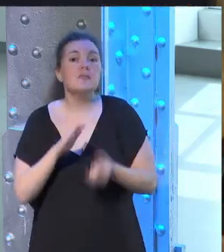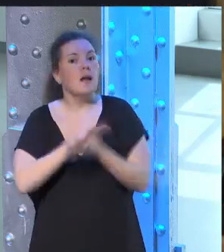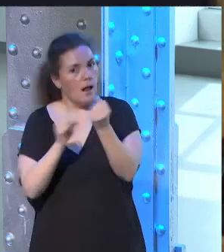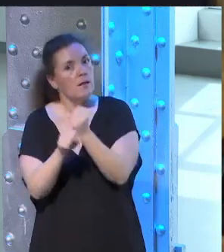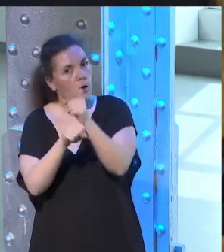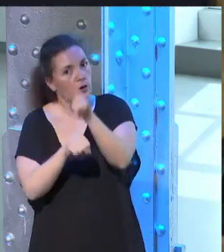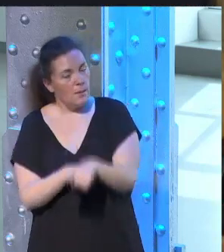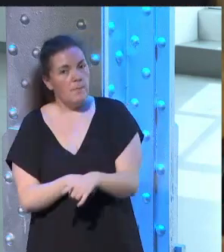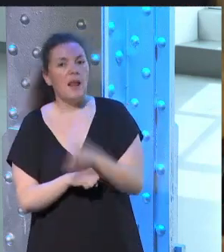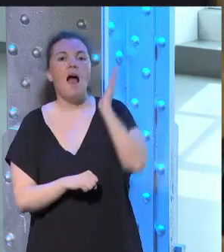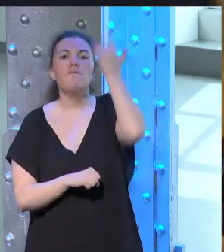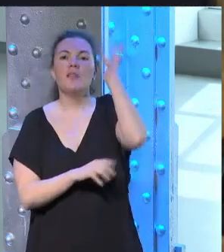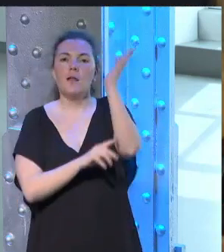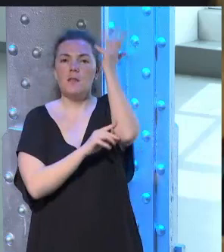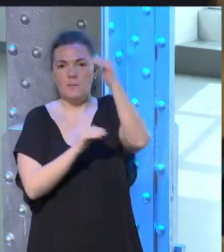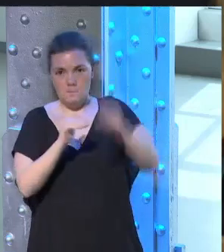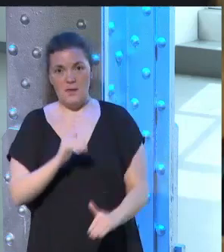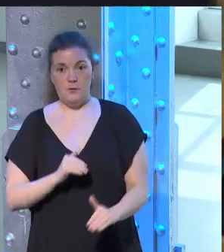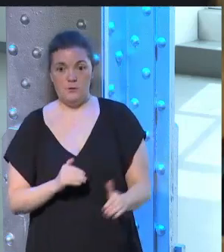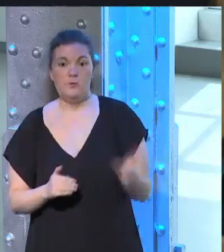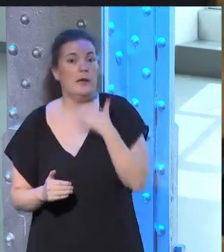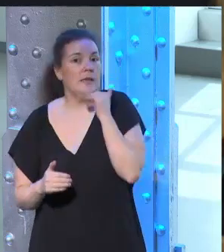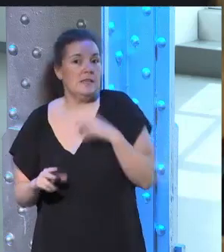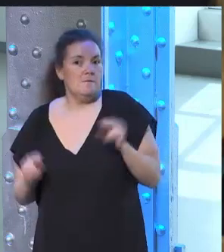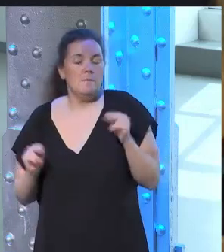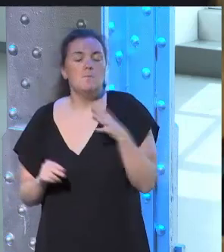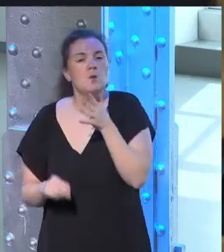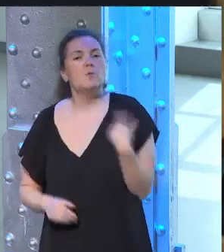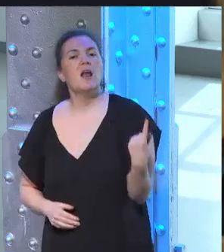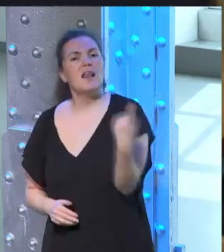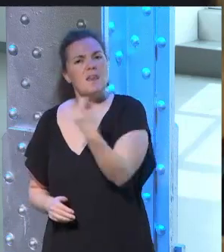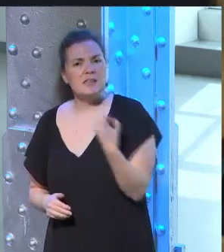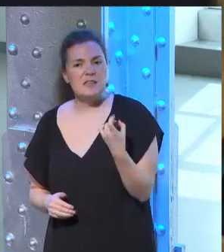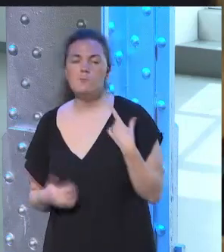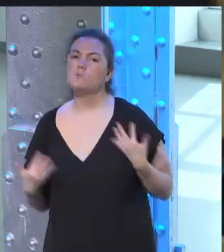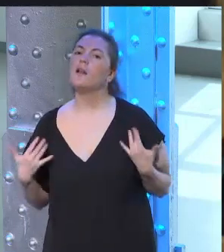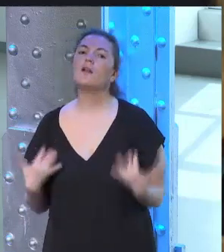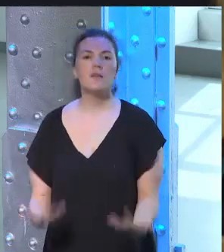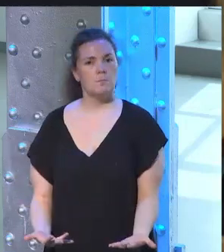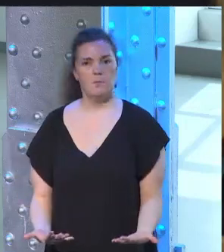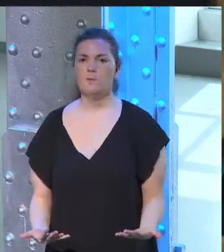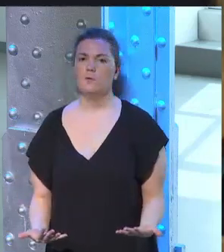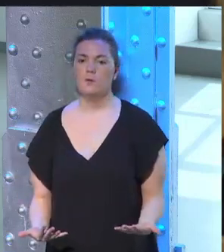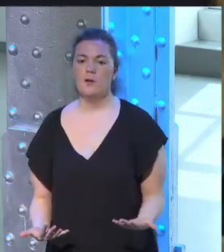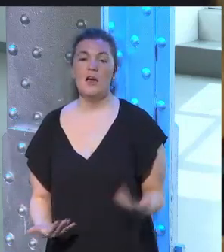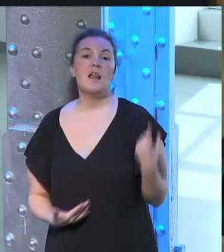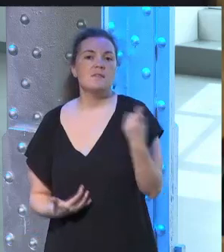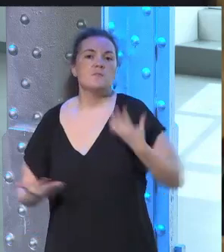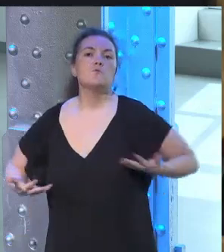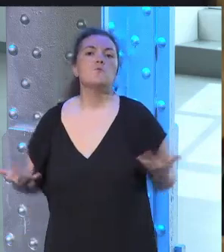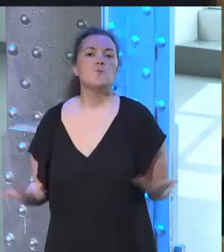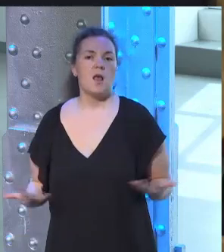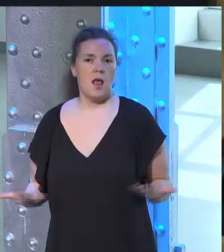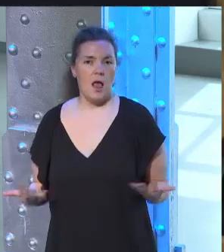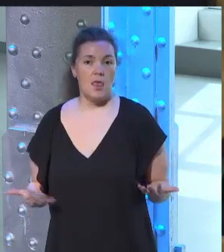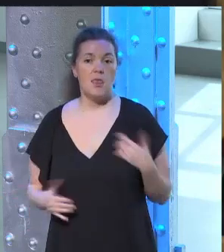y reduciendo el impacto. Porque, y con esto termino, necesitamos ir más rápido, necesitamos urgencia. El